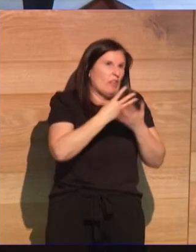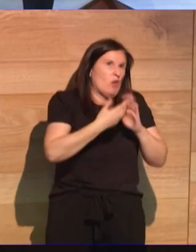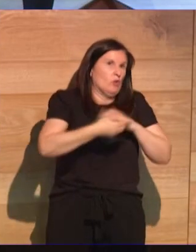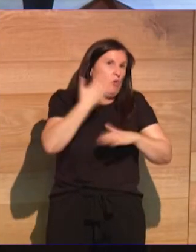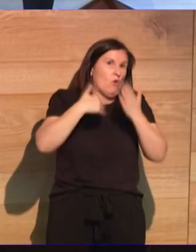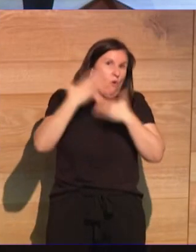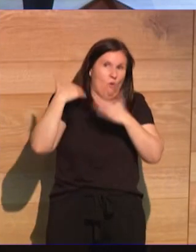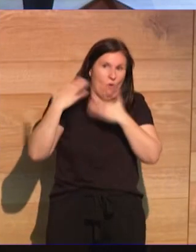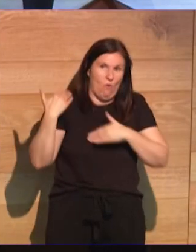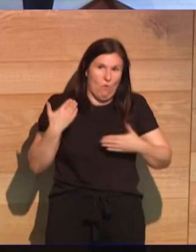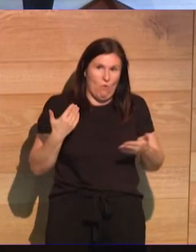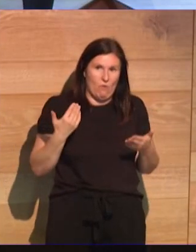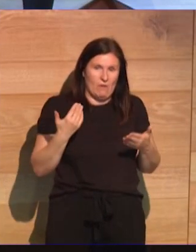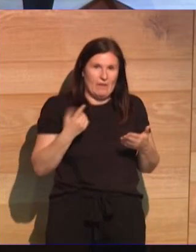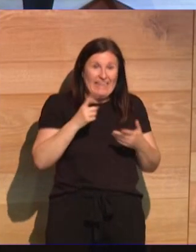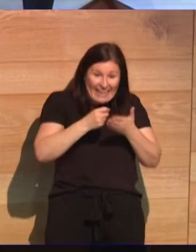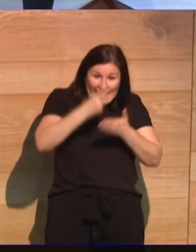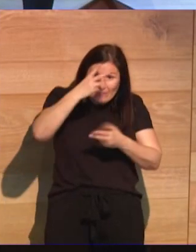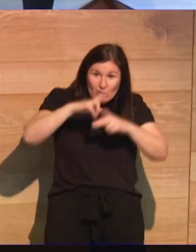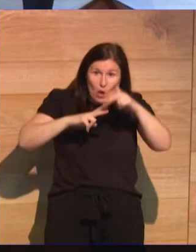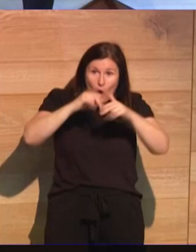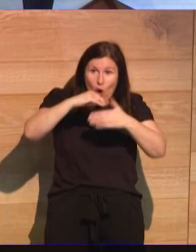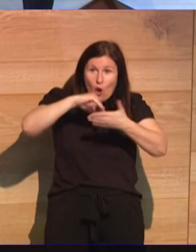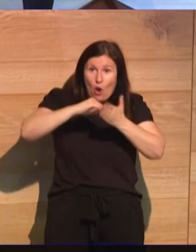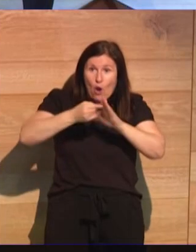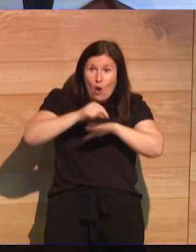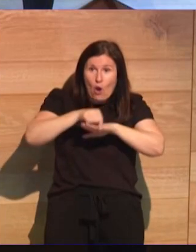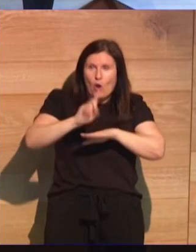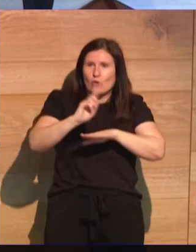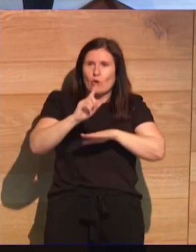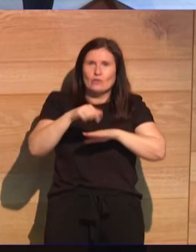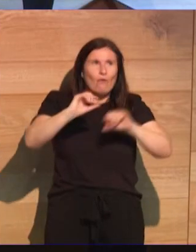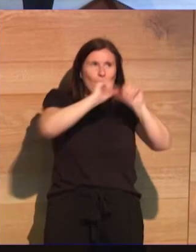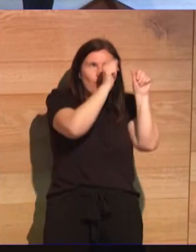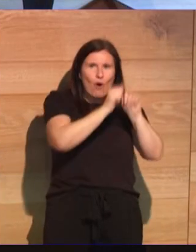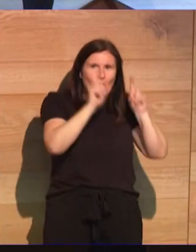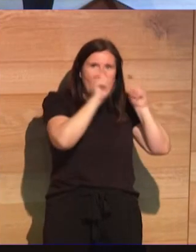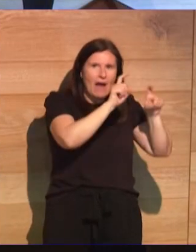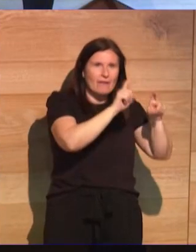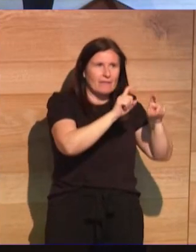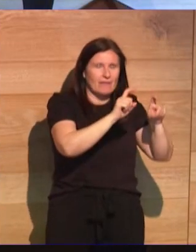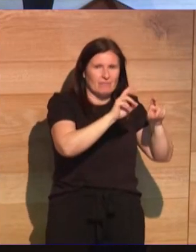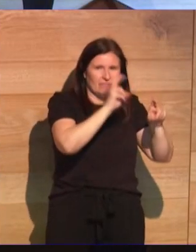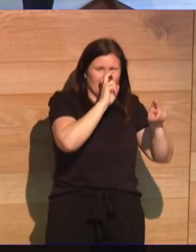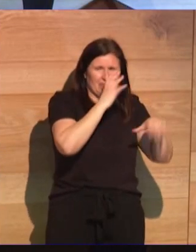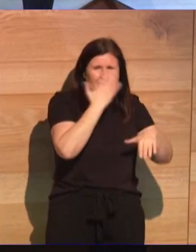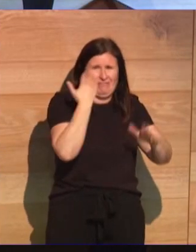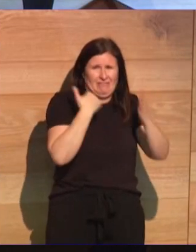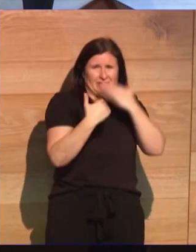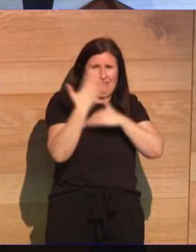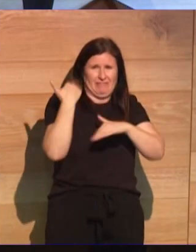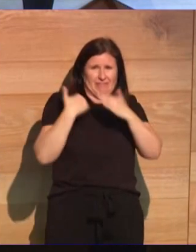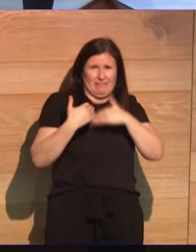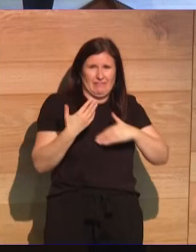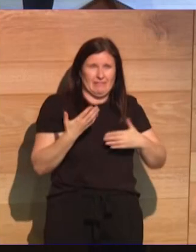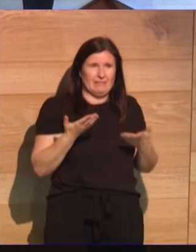antes, y ya no los edificios, sino el estilo de docencia, ¿no? Entonces, quiero decir que en una educación